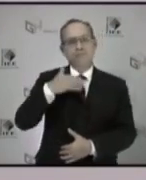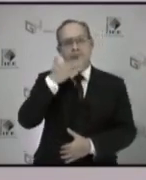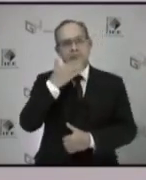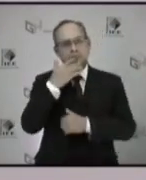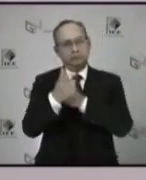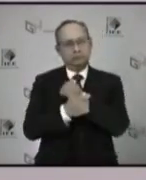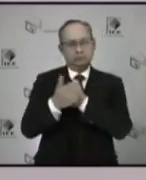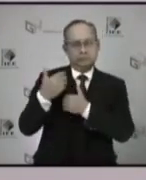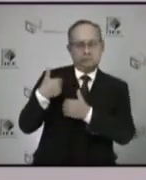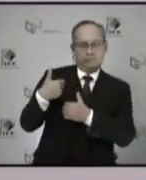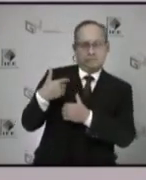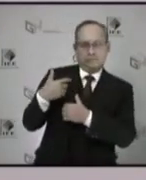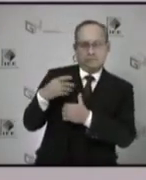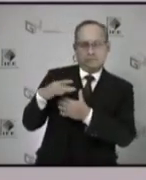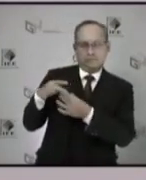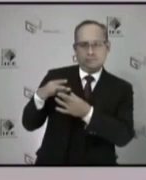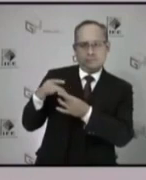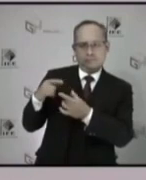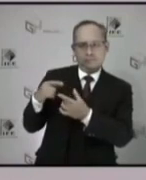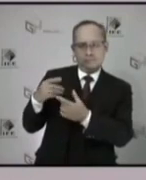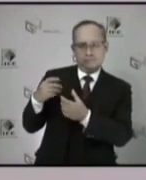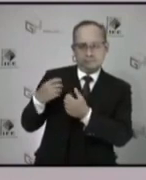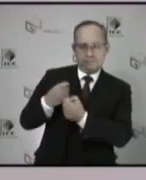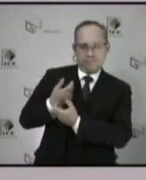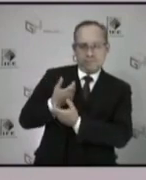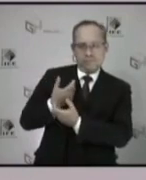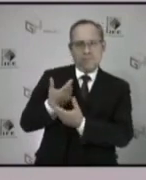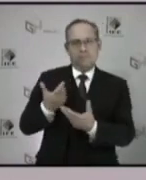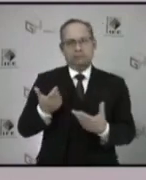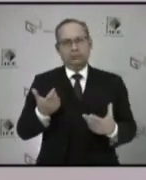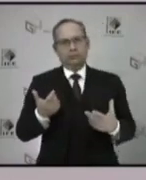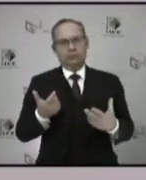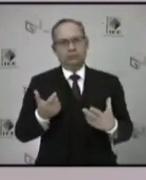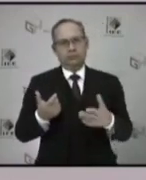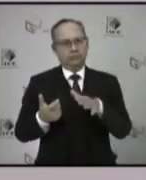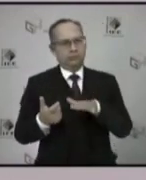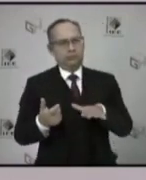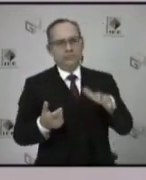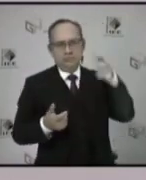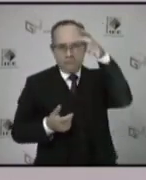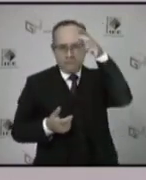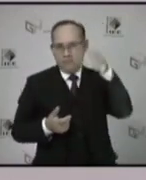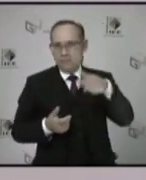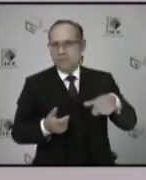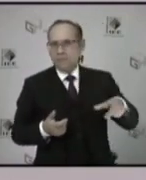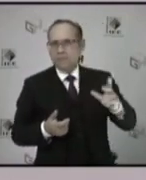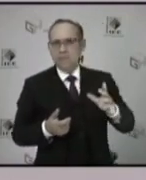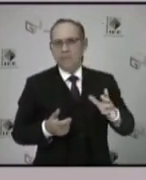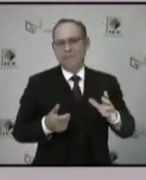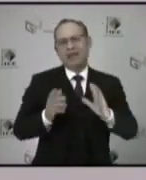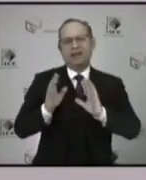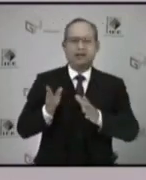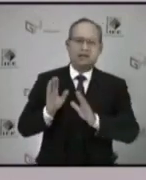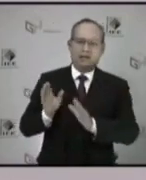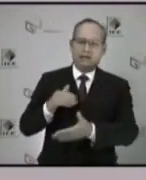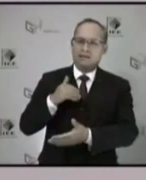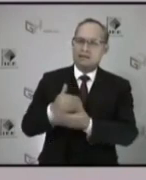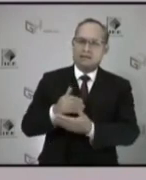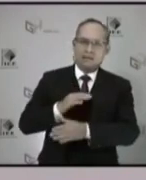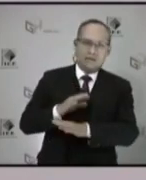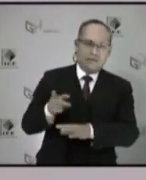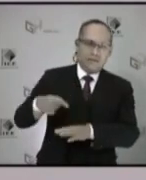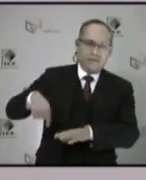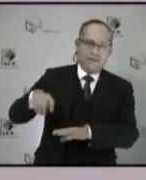duda que si de algo están cansados los hidalguenses es de promesas y pronunciamientos de